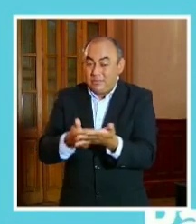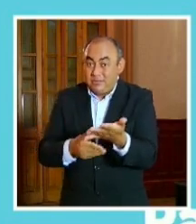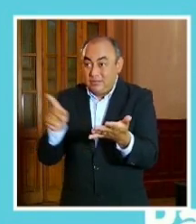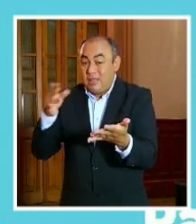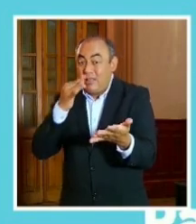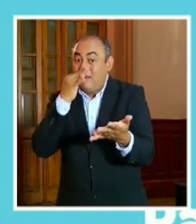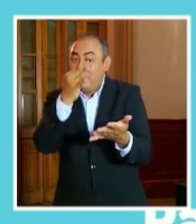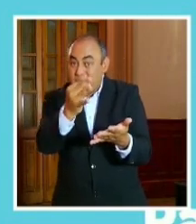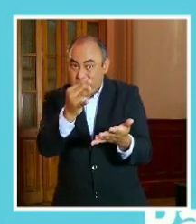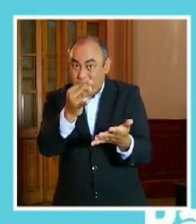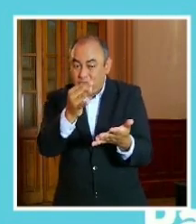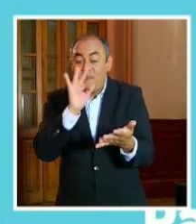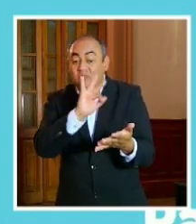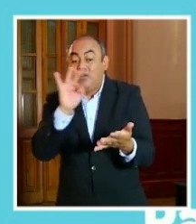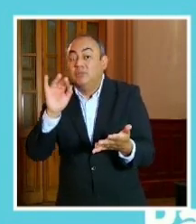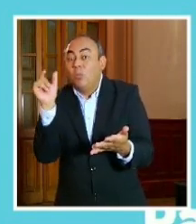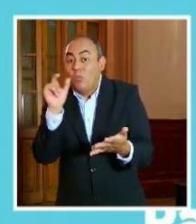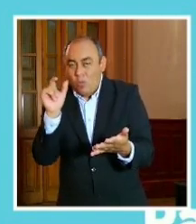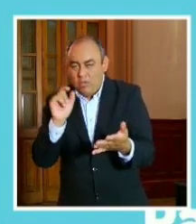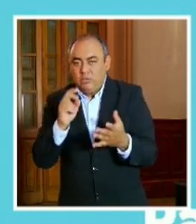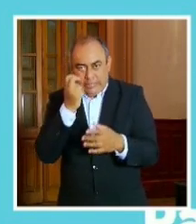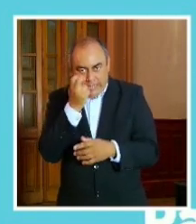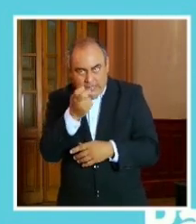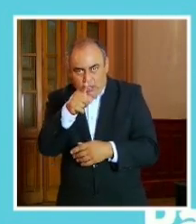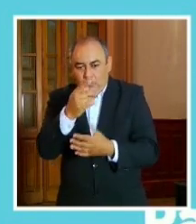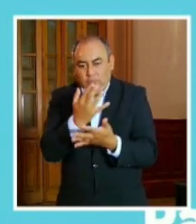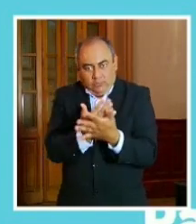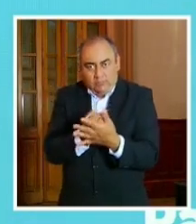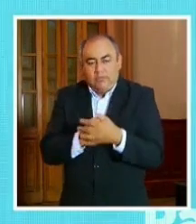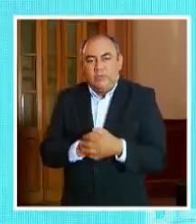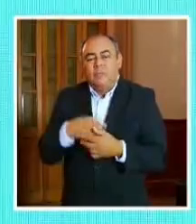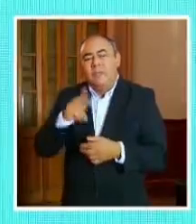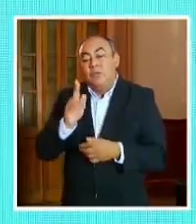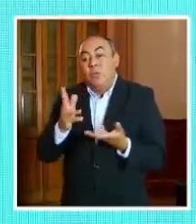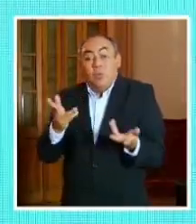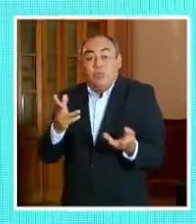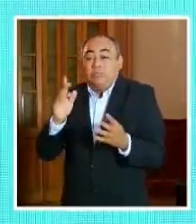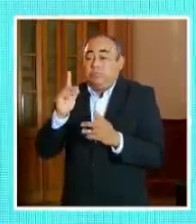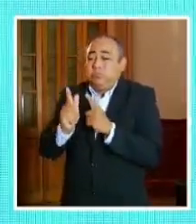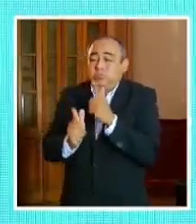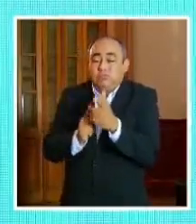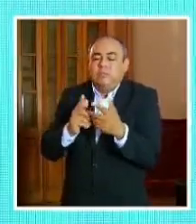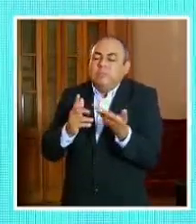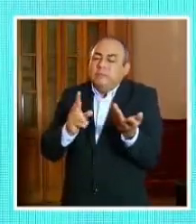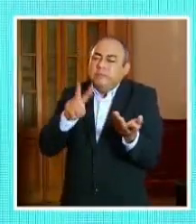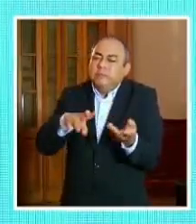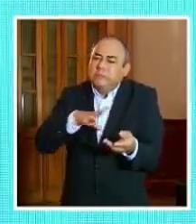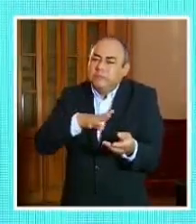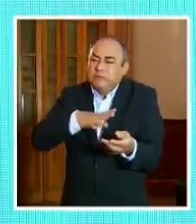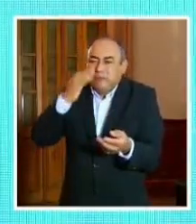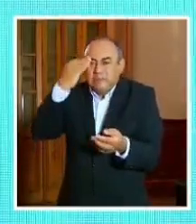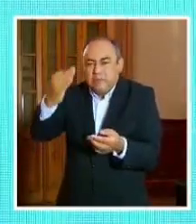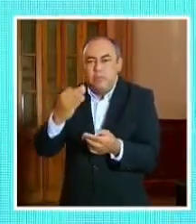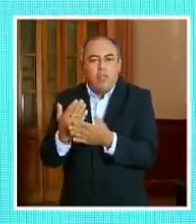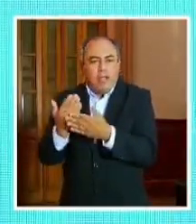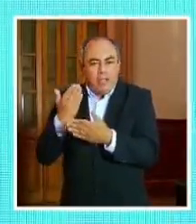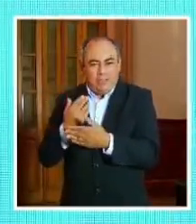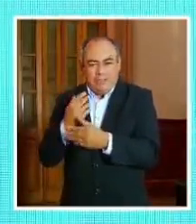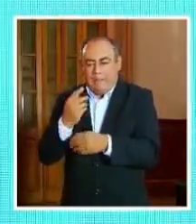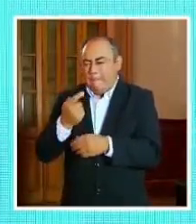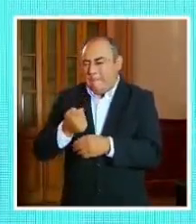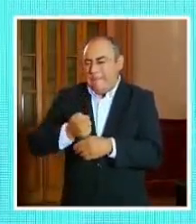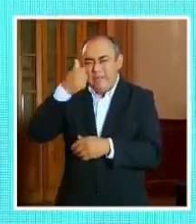haciendo, sin embargo los tiempos se retrasan un poco porque todas las personas que sí tenían cita la primera